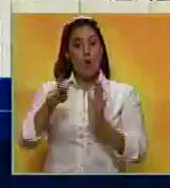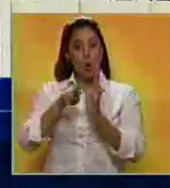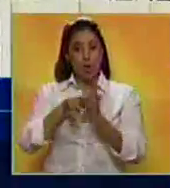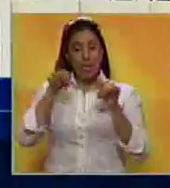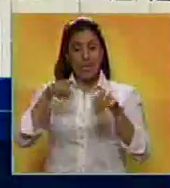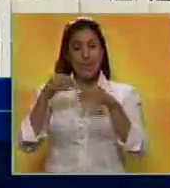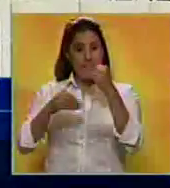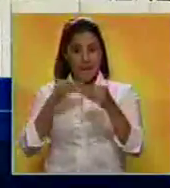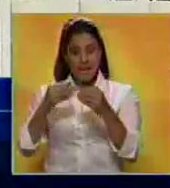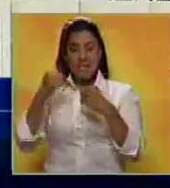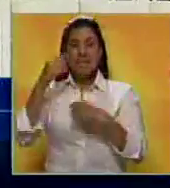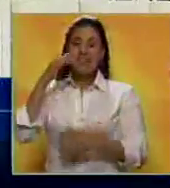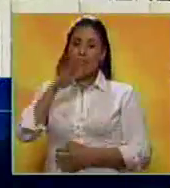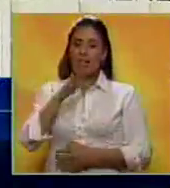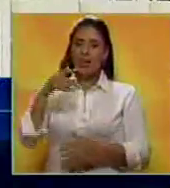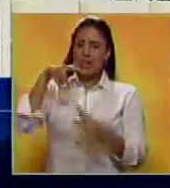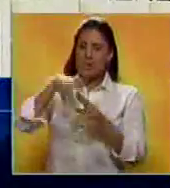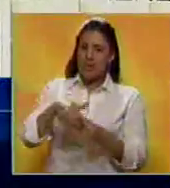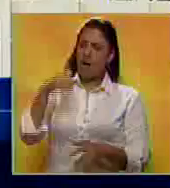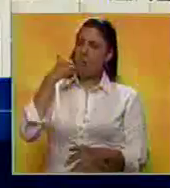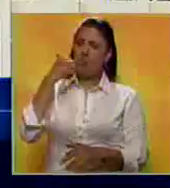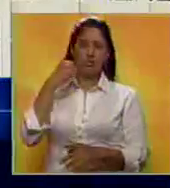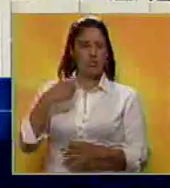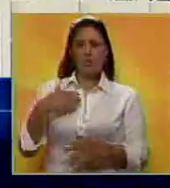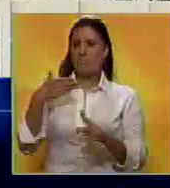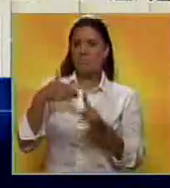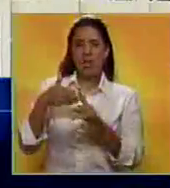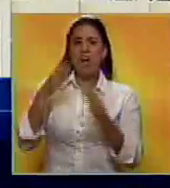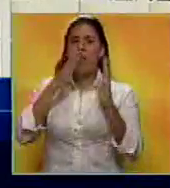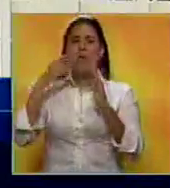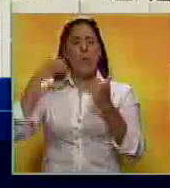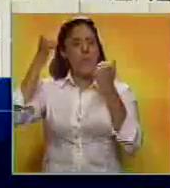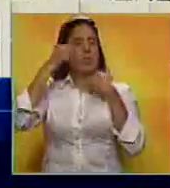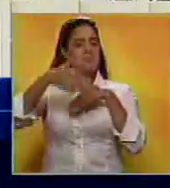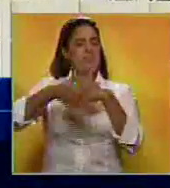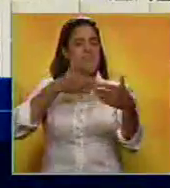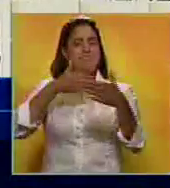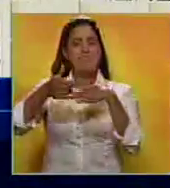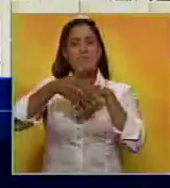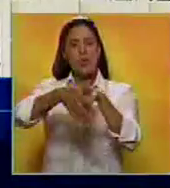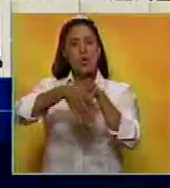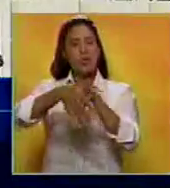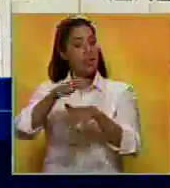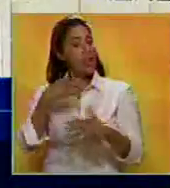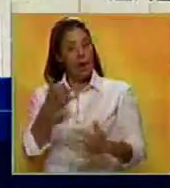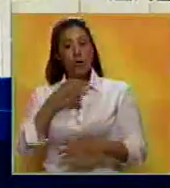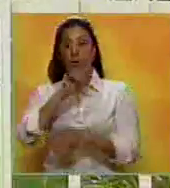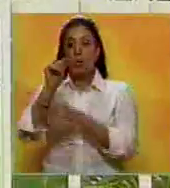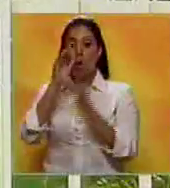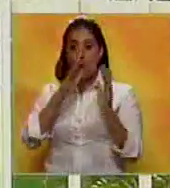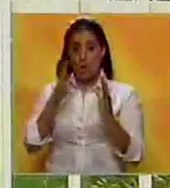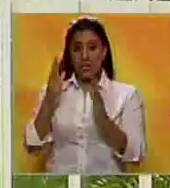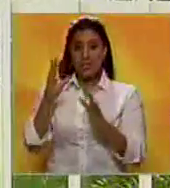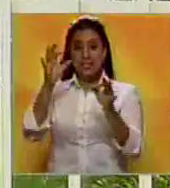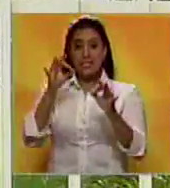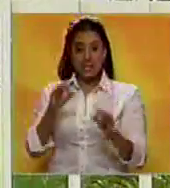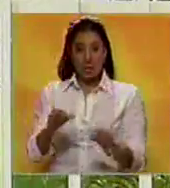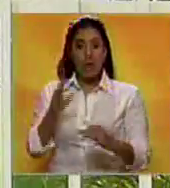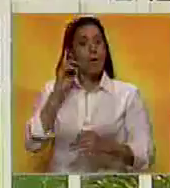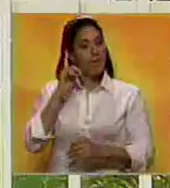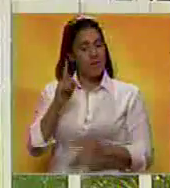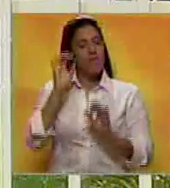que estas acciones, a su juicio intimidatorias, no frenarán la agenda de protesta en la calle, por lo que exigieron a los organismos de